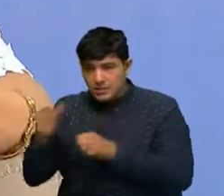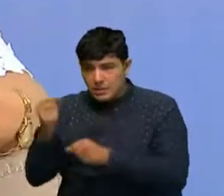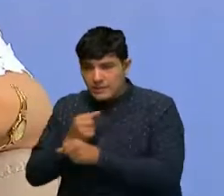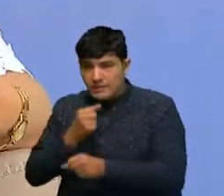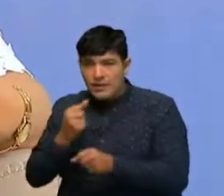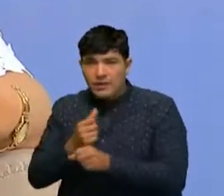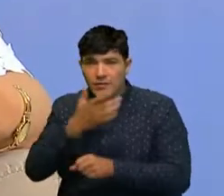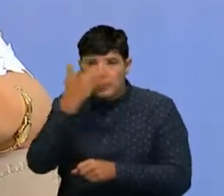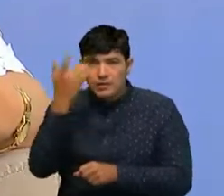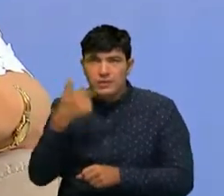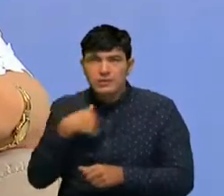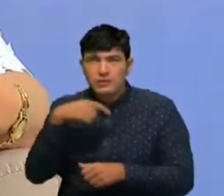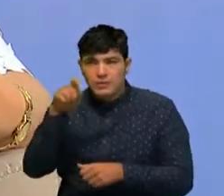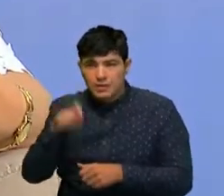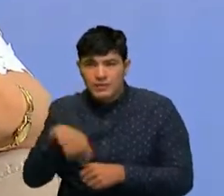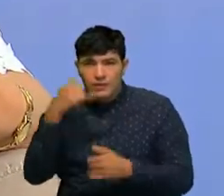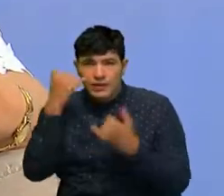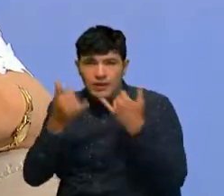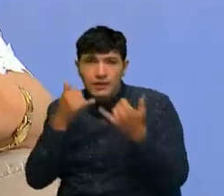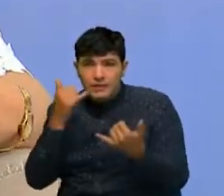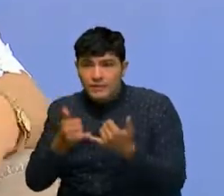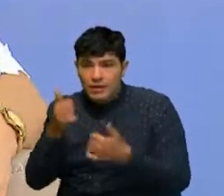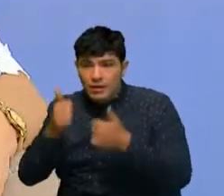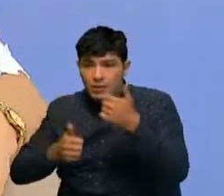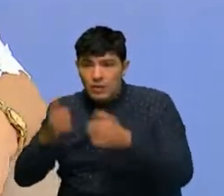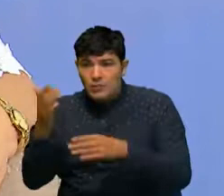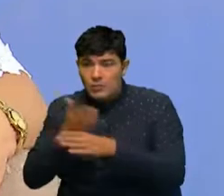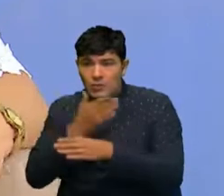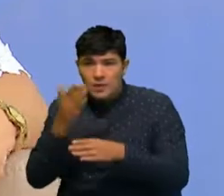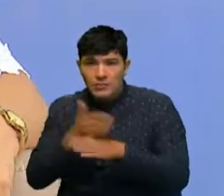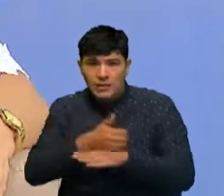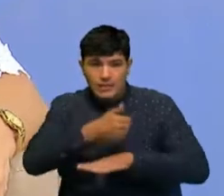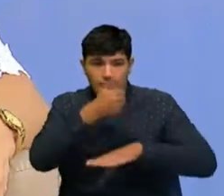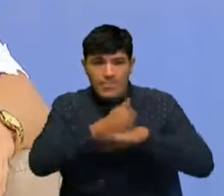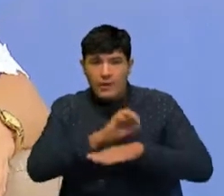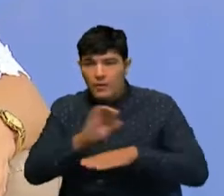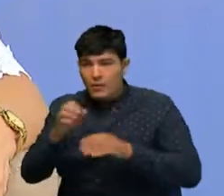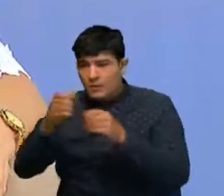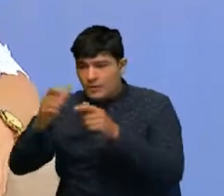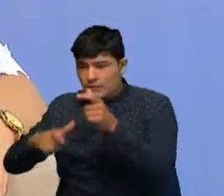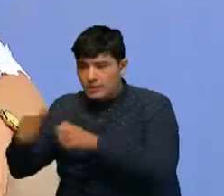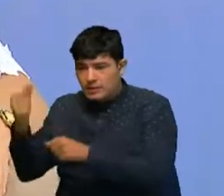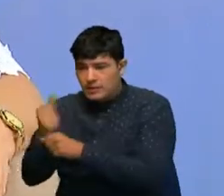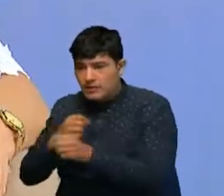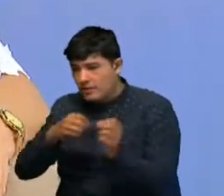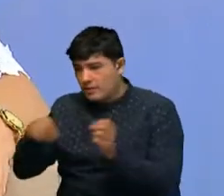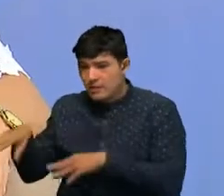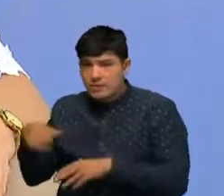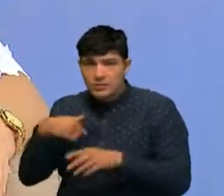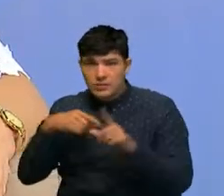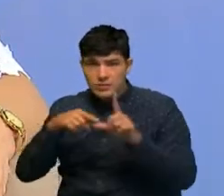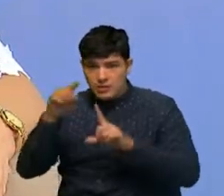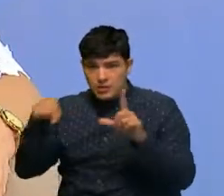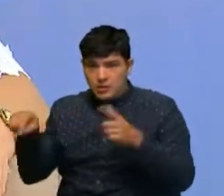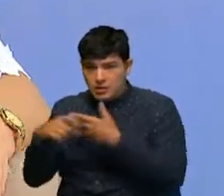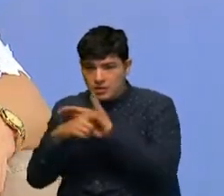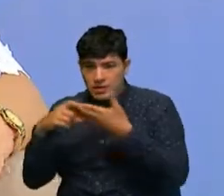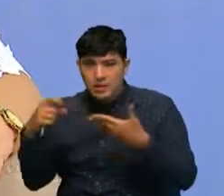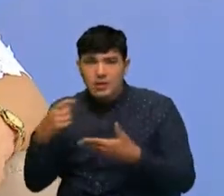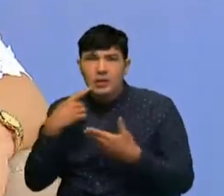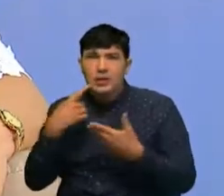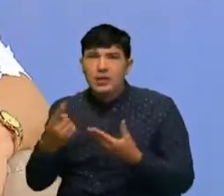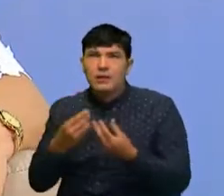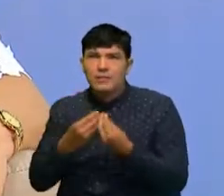yo tengo que identificarles el problema a ambas partes. Eso no prescribe, y un cálculo actuarial en esos términos